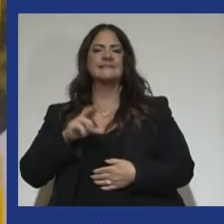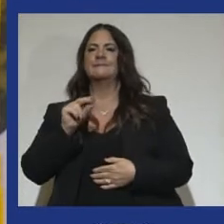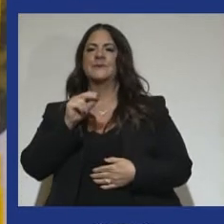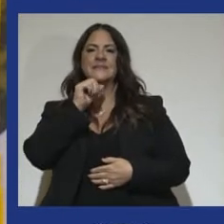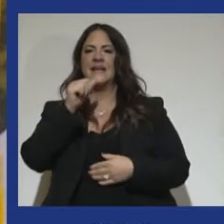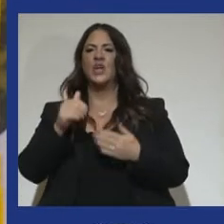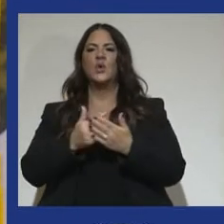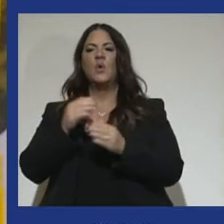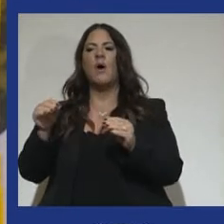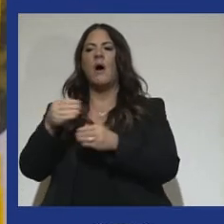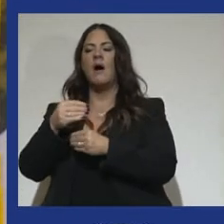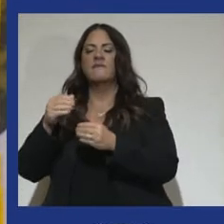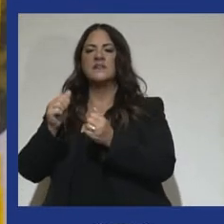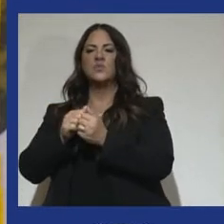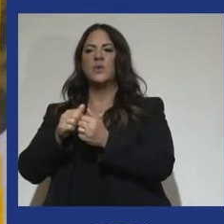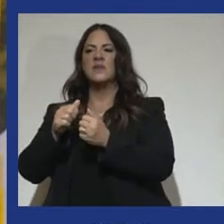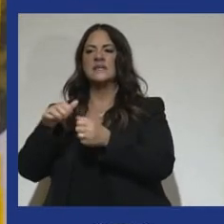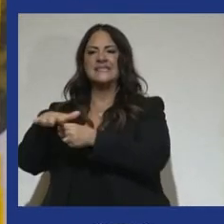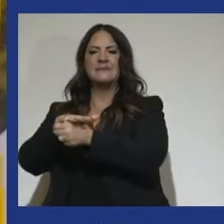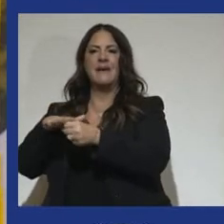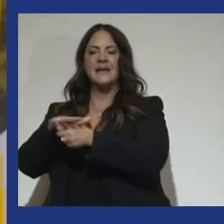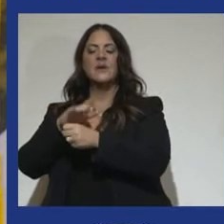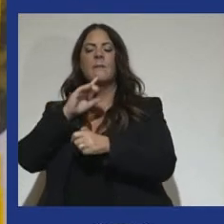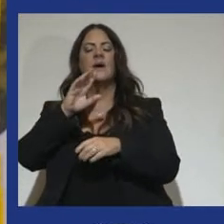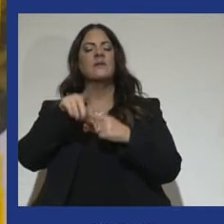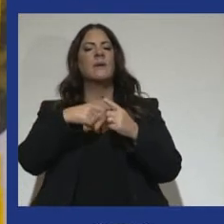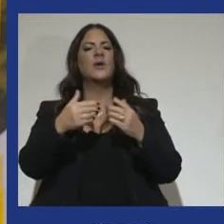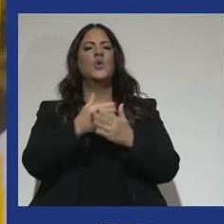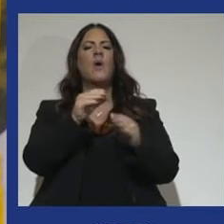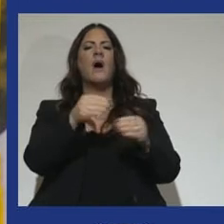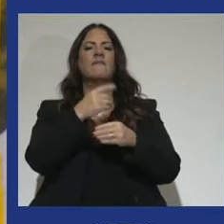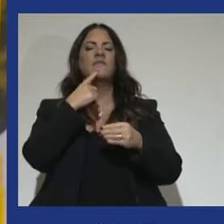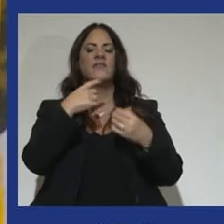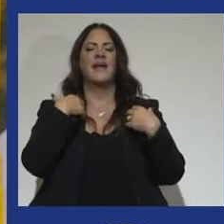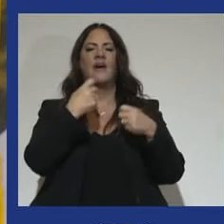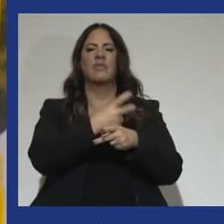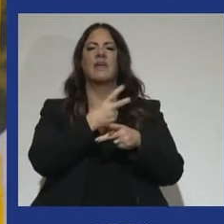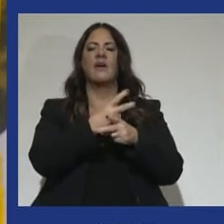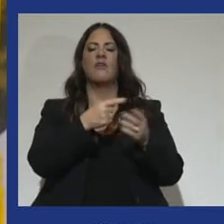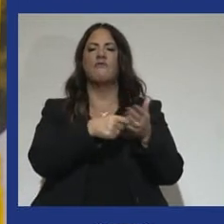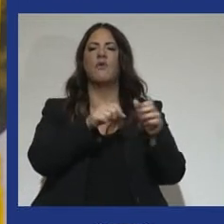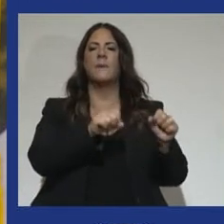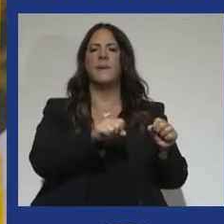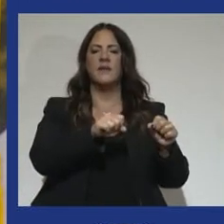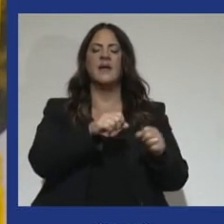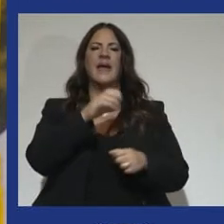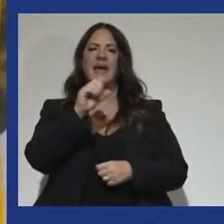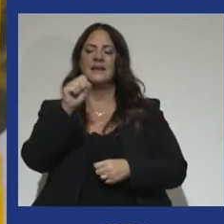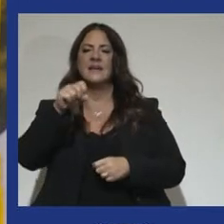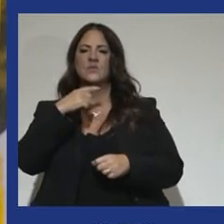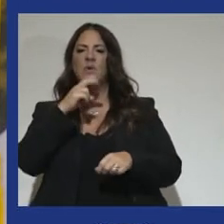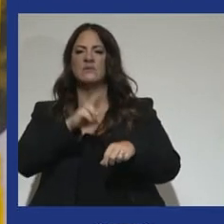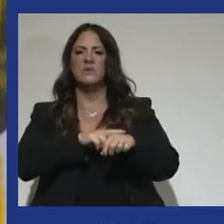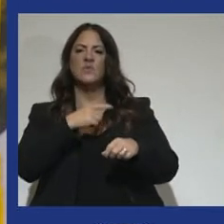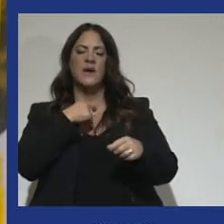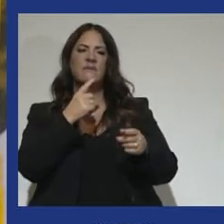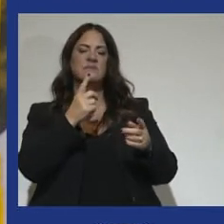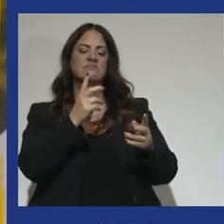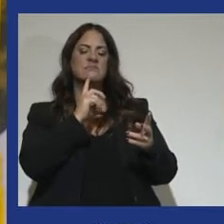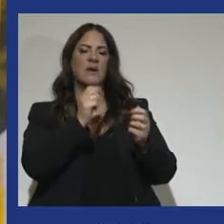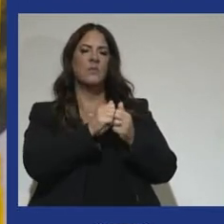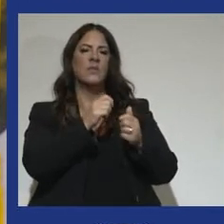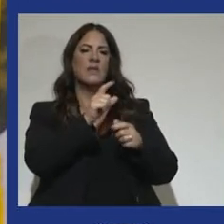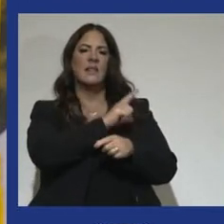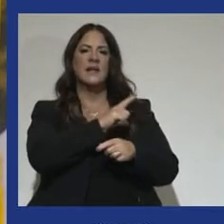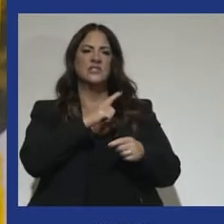eso es una vivienda oficina vivienda sino para costeo de viviendas y tendremos que seguir trabajando con la